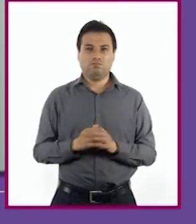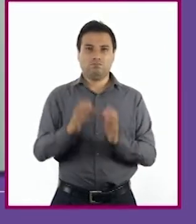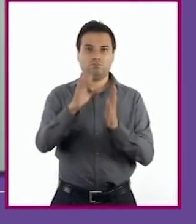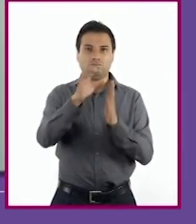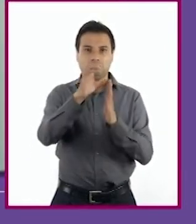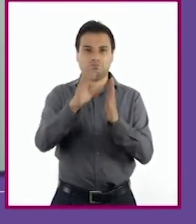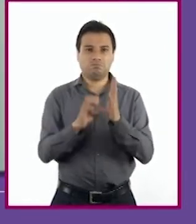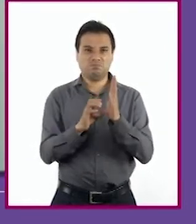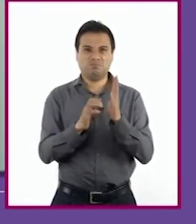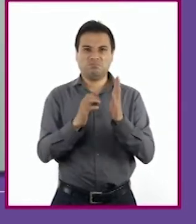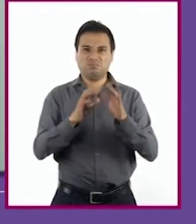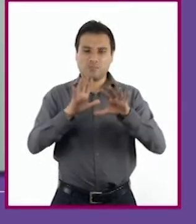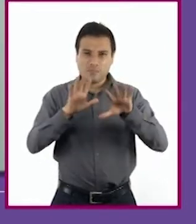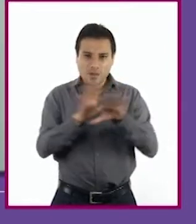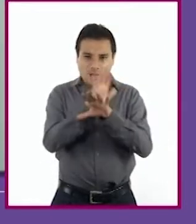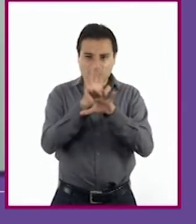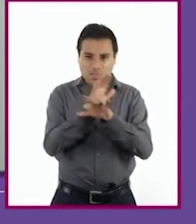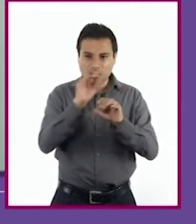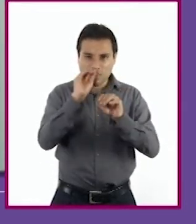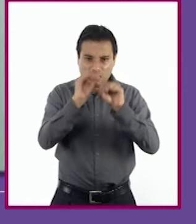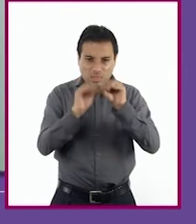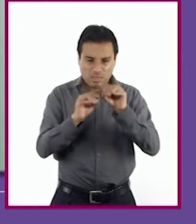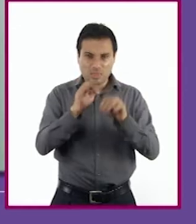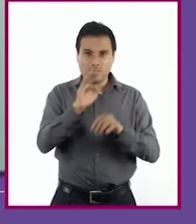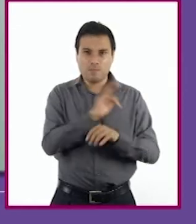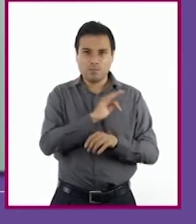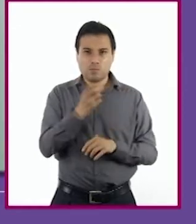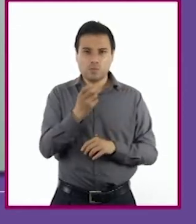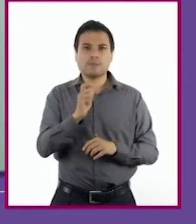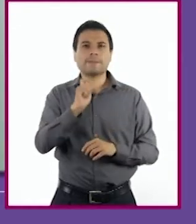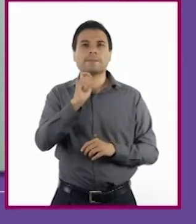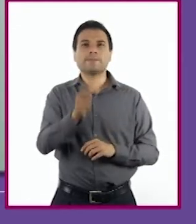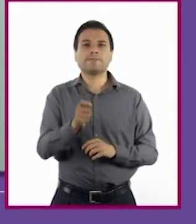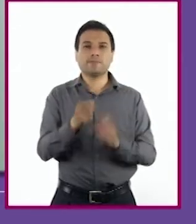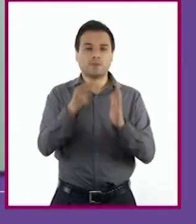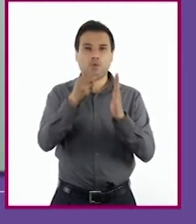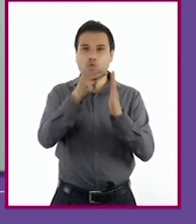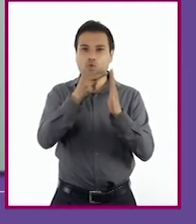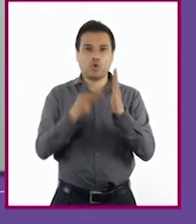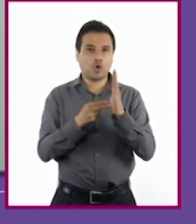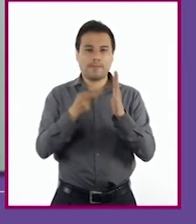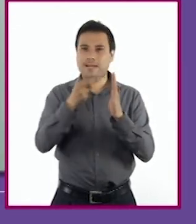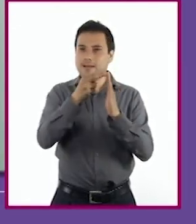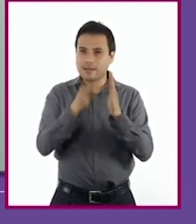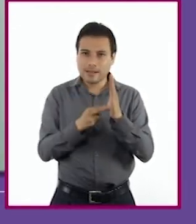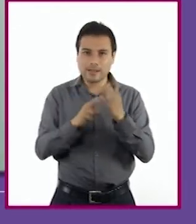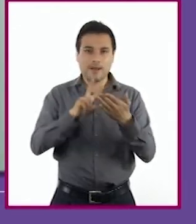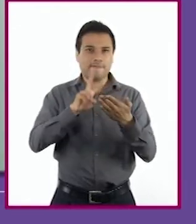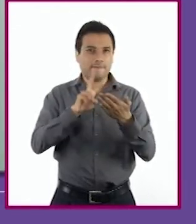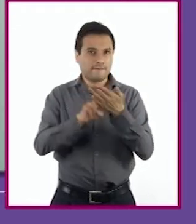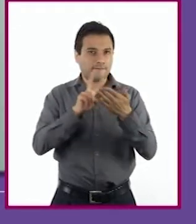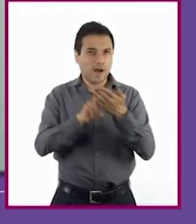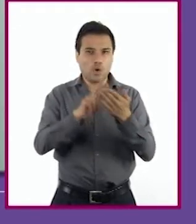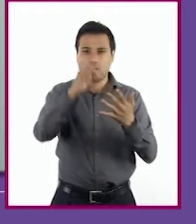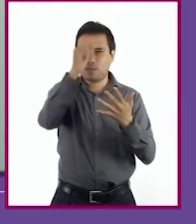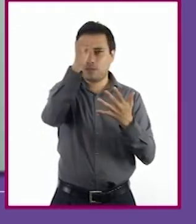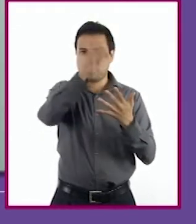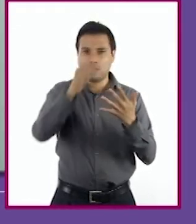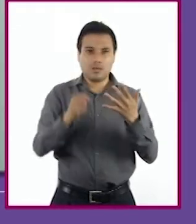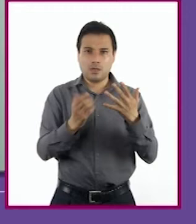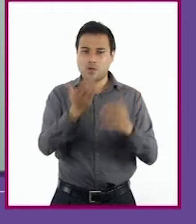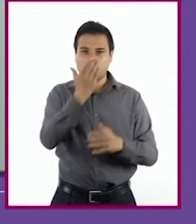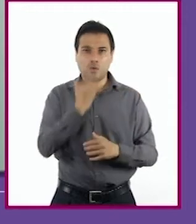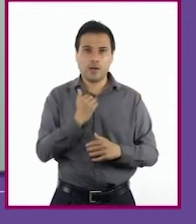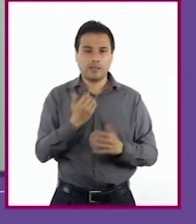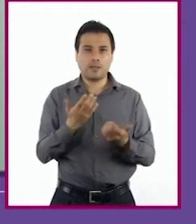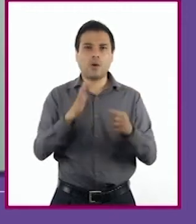Constitución. En este sentido, hay una ausencia de principios, valores, normas y procedimientos,